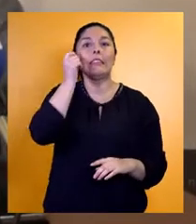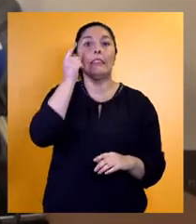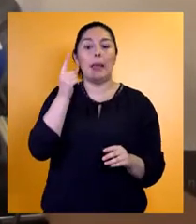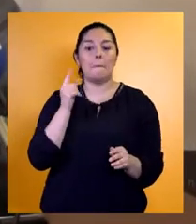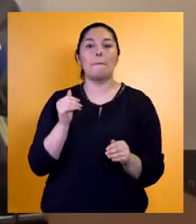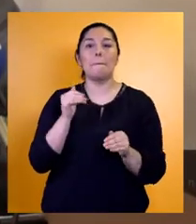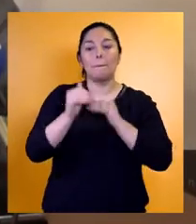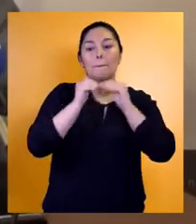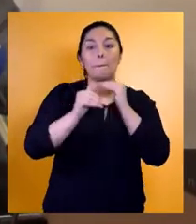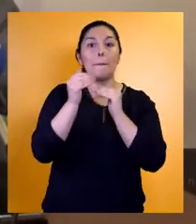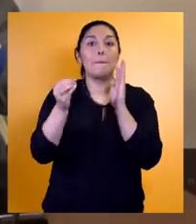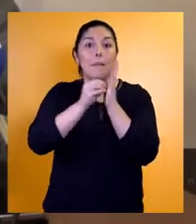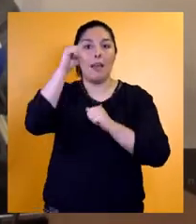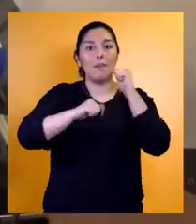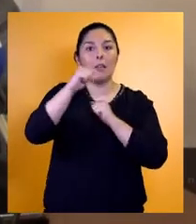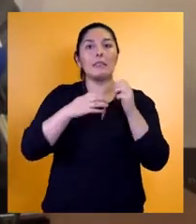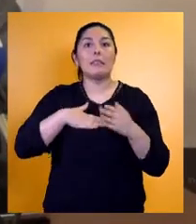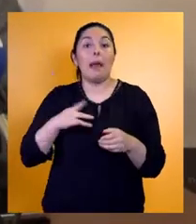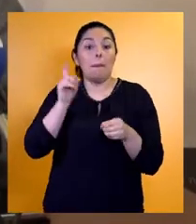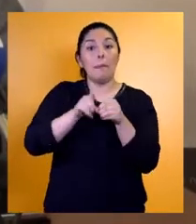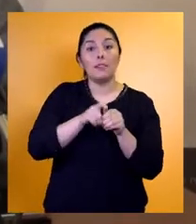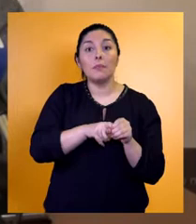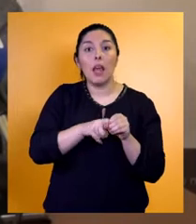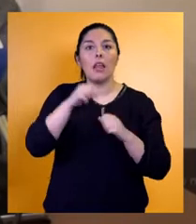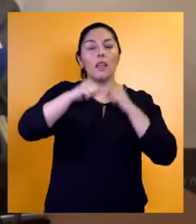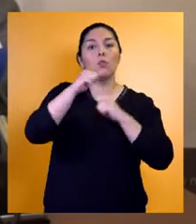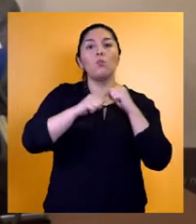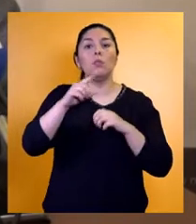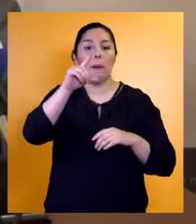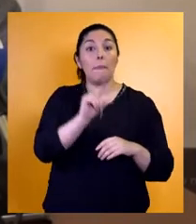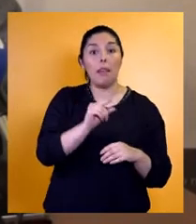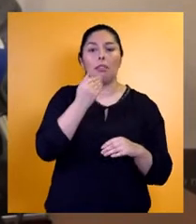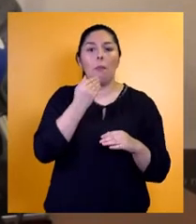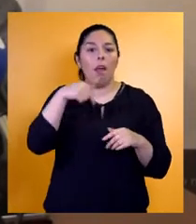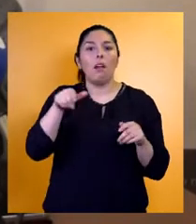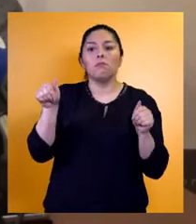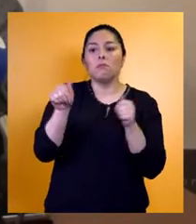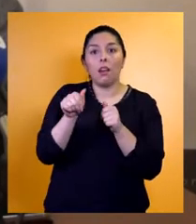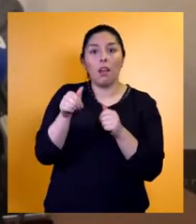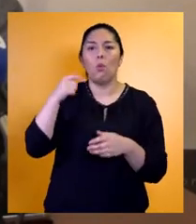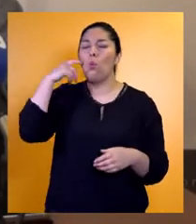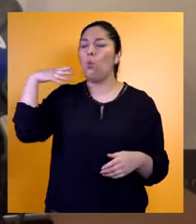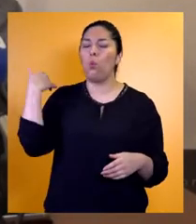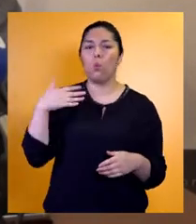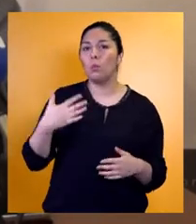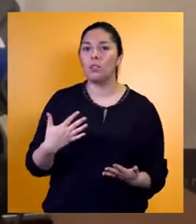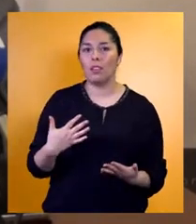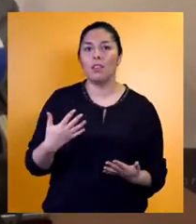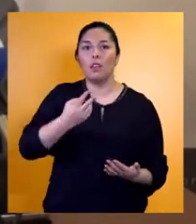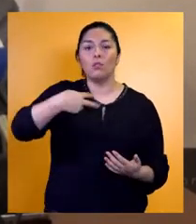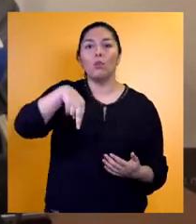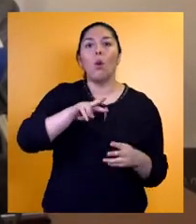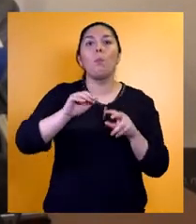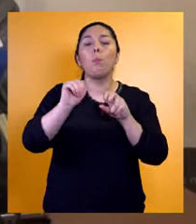hacer crecer a las distintas empresas y pequeñas y medianas industrias que tenemos en forma local. Es irrisorio que